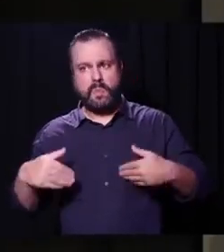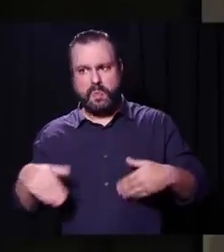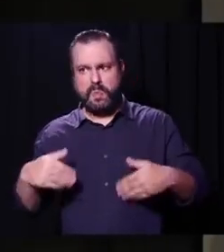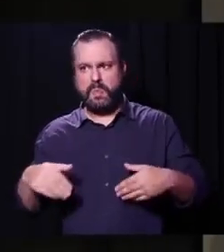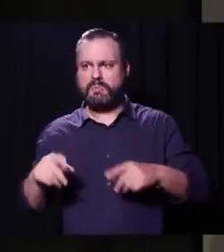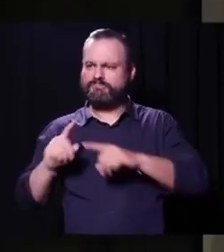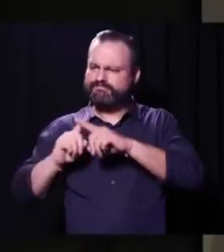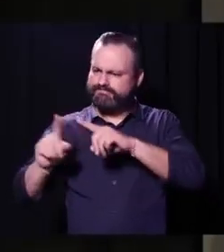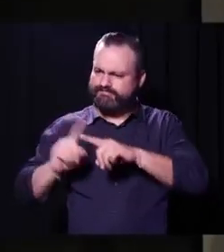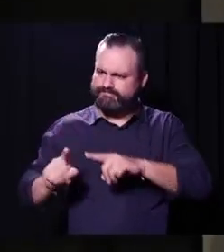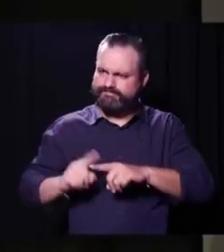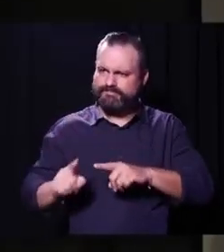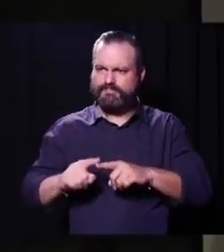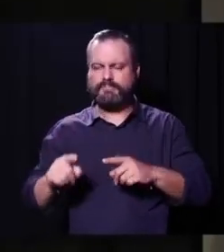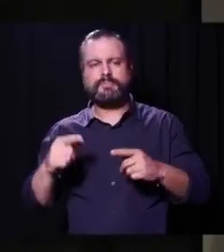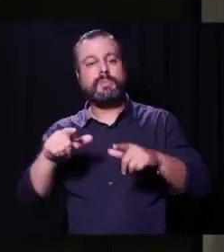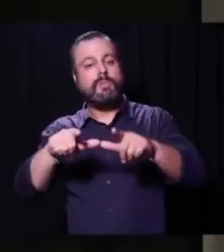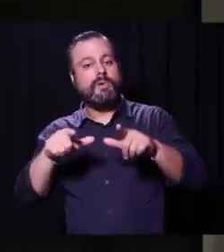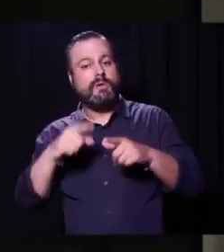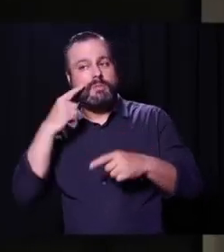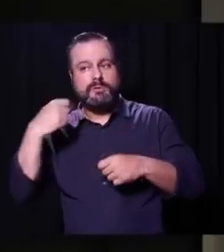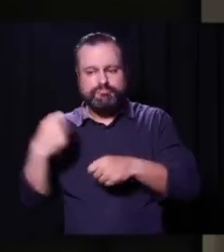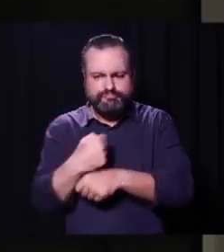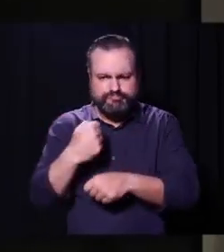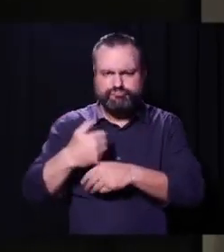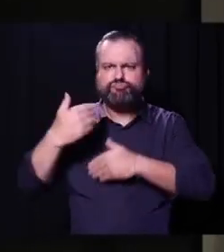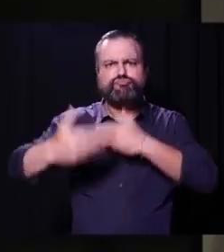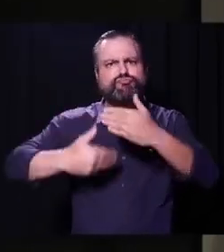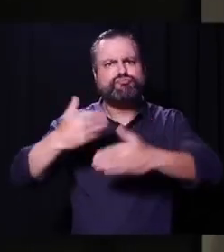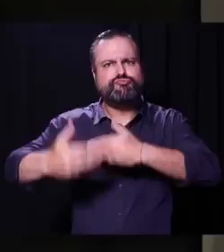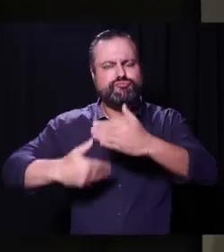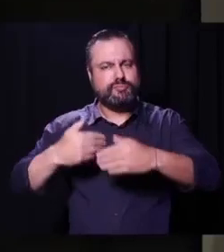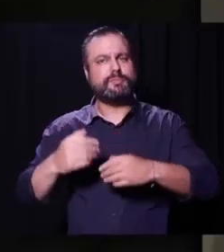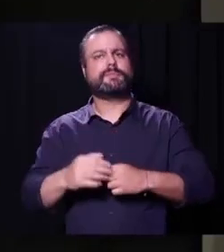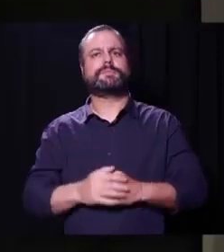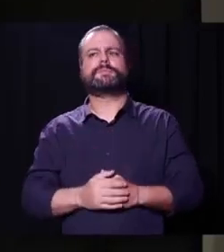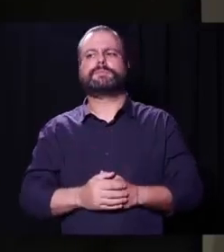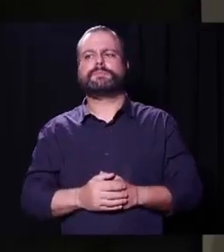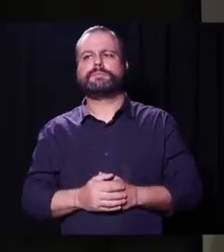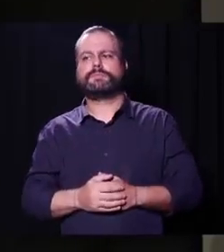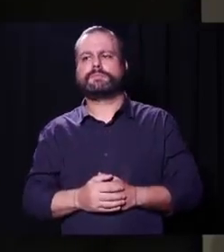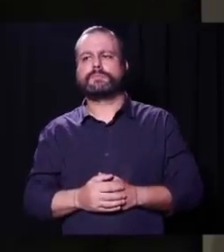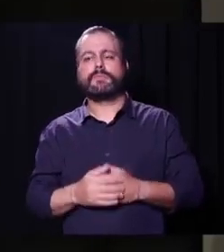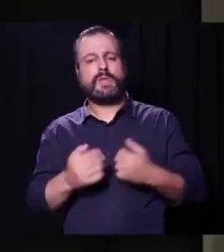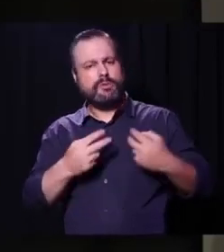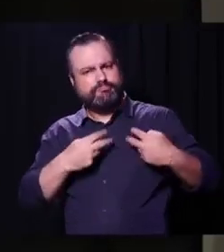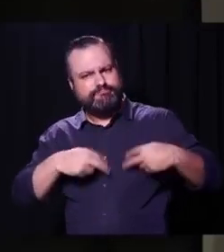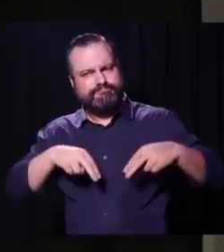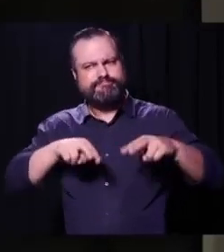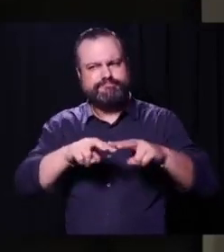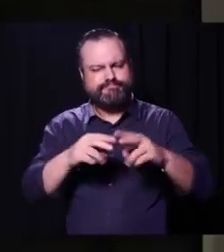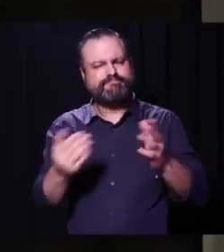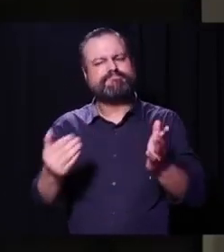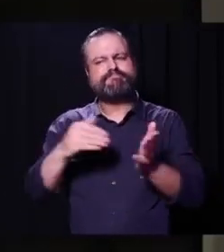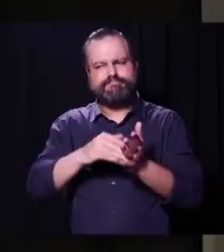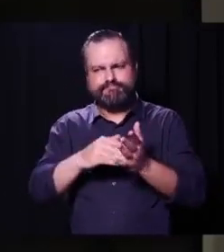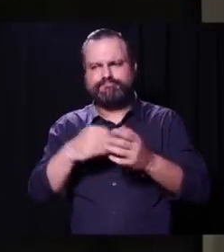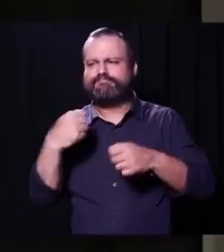diferentes lugares que están trabajando. Yo aprovecho para darles las gracias. Vuelvo y repito, yo estoy en esto no para hacer más de lo mismo.